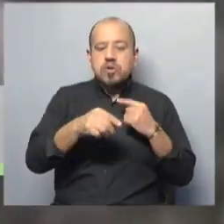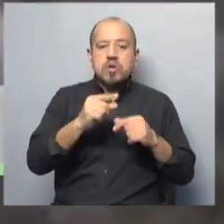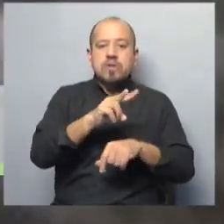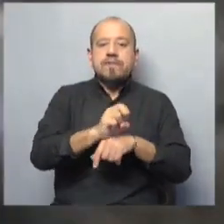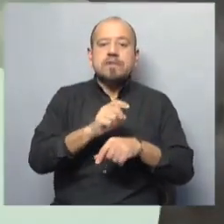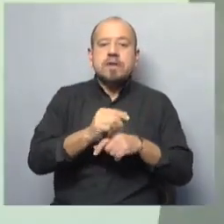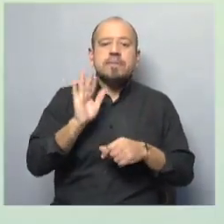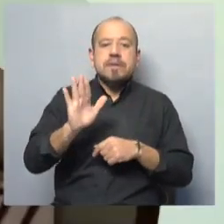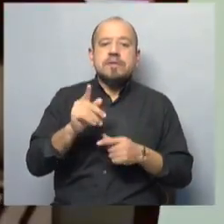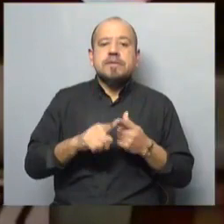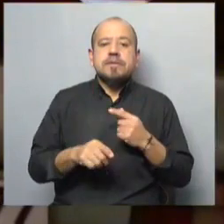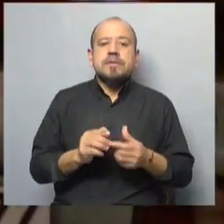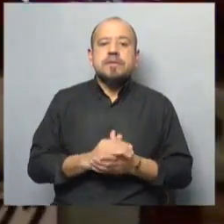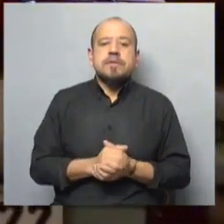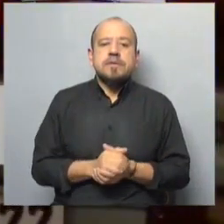fiscal.